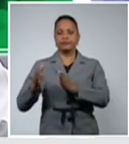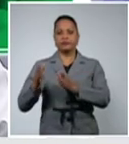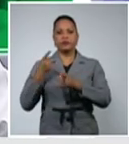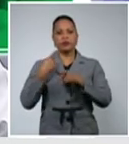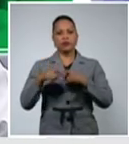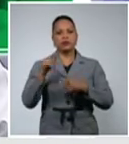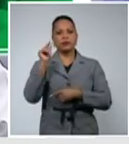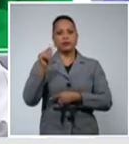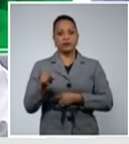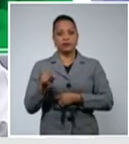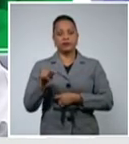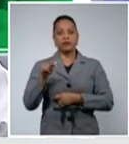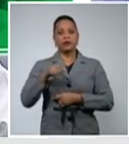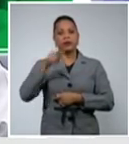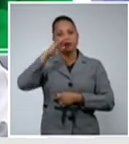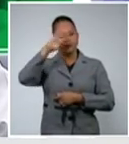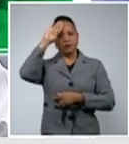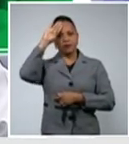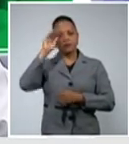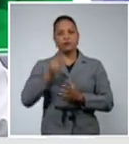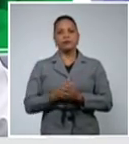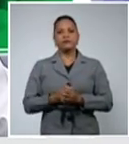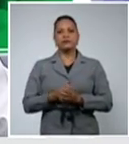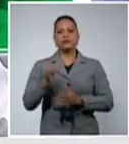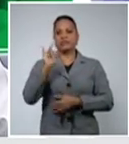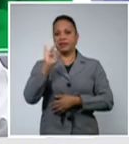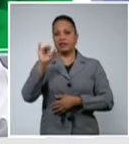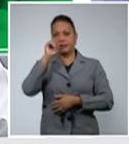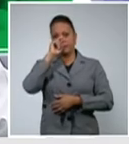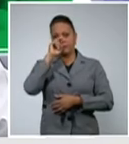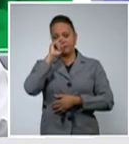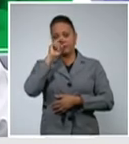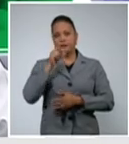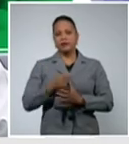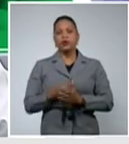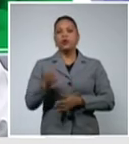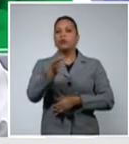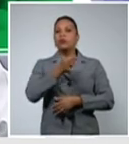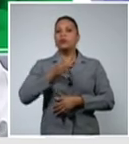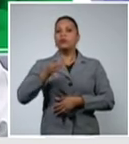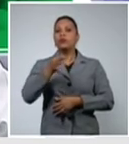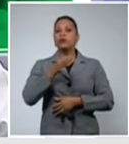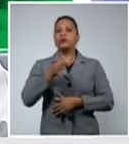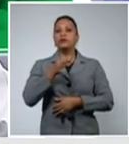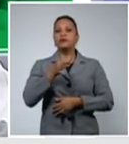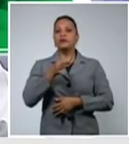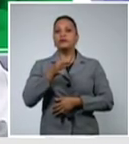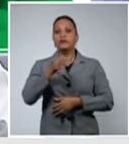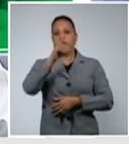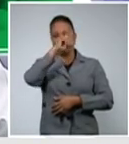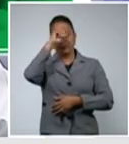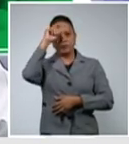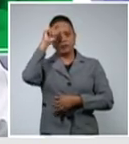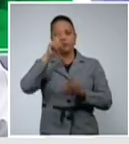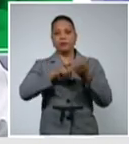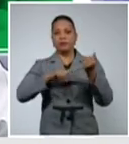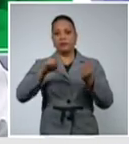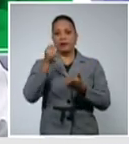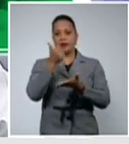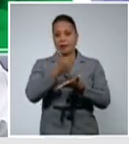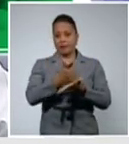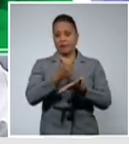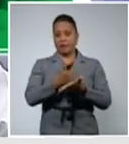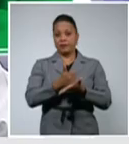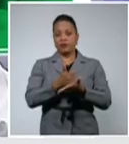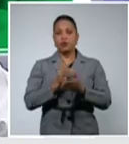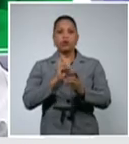un paciente de 77 años de edad, del municipio Santiespíritus en esta provincia, contacto de un